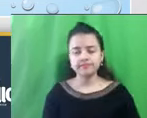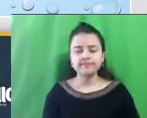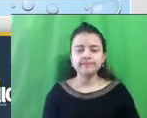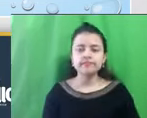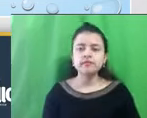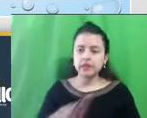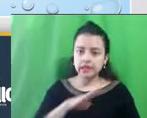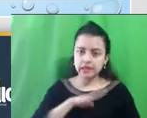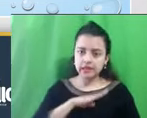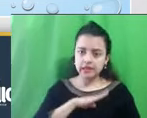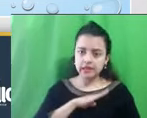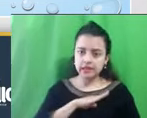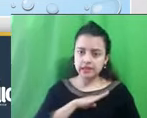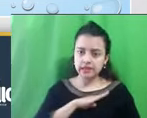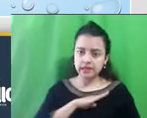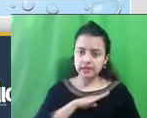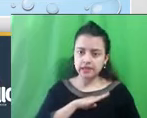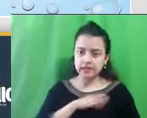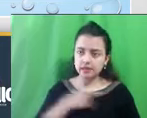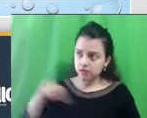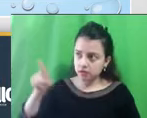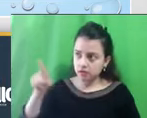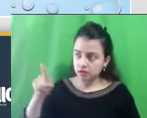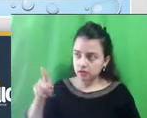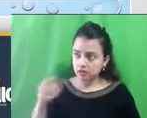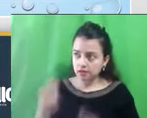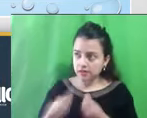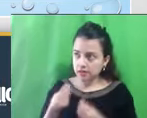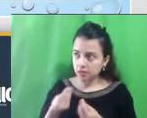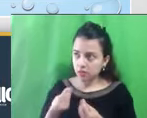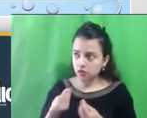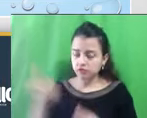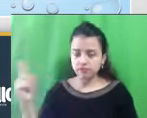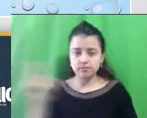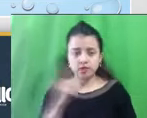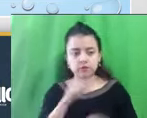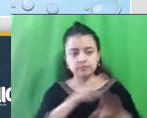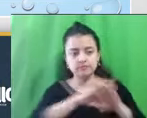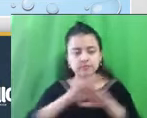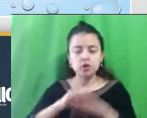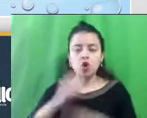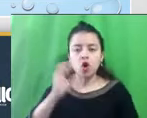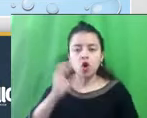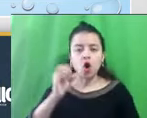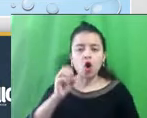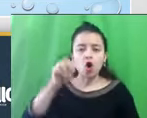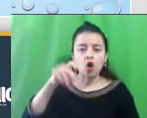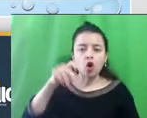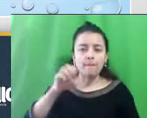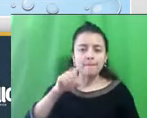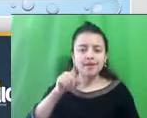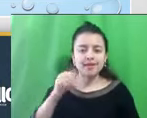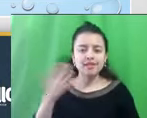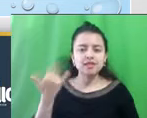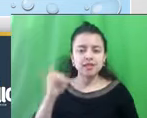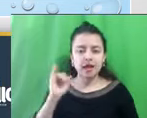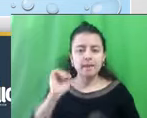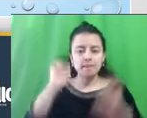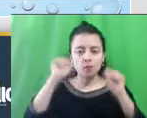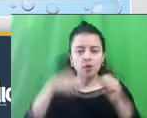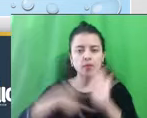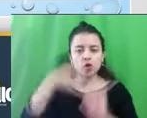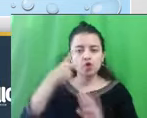COMPEX, hay un COMPEX aprobado por 104 mil millones de pesos y el ministerio también ya aprobó la presentación de nuestro proyecto. Estamos acabando